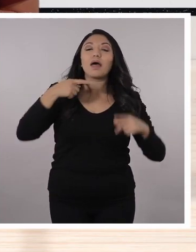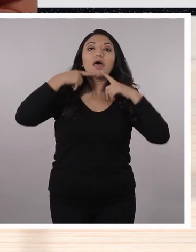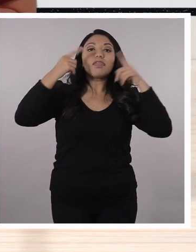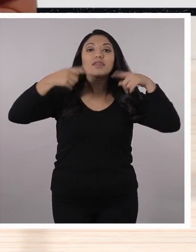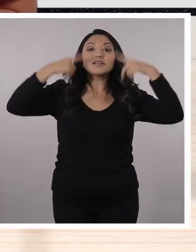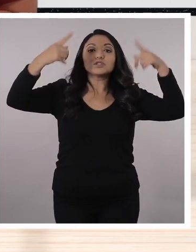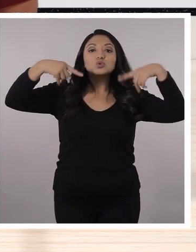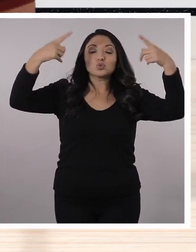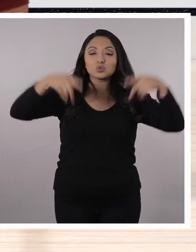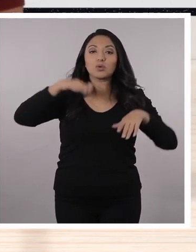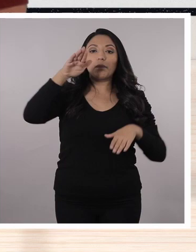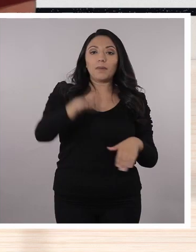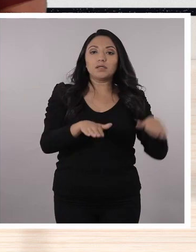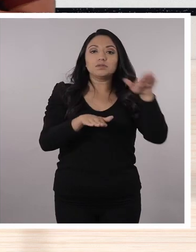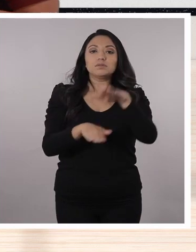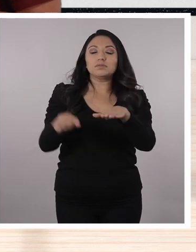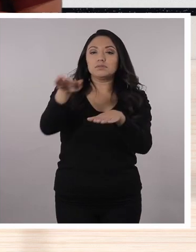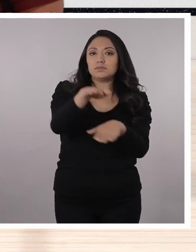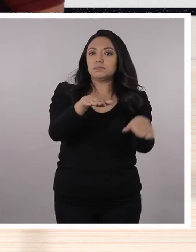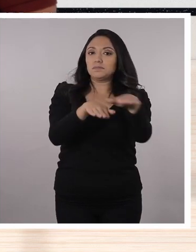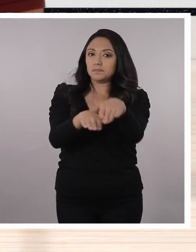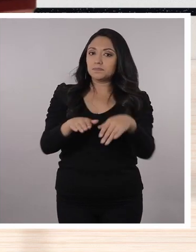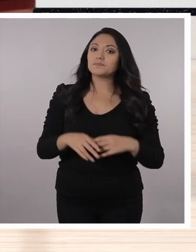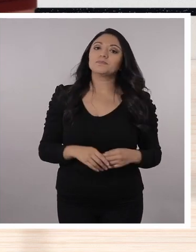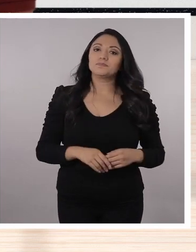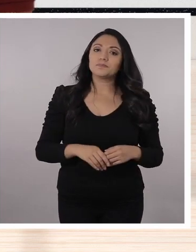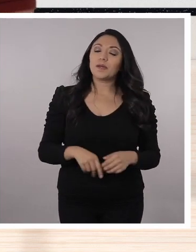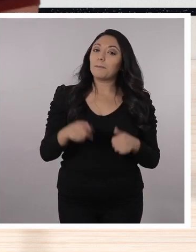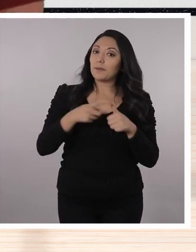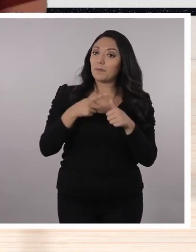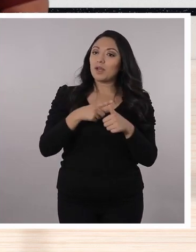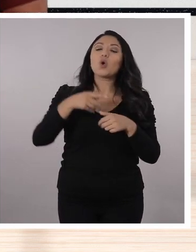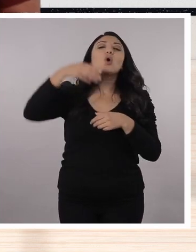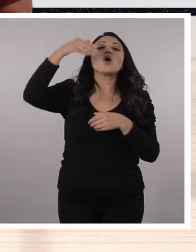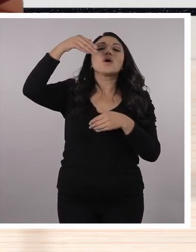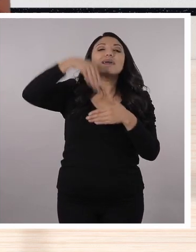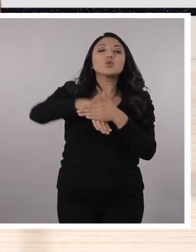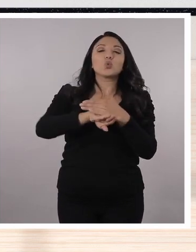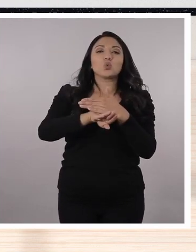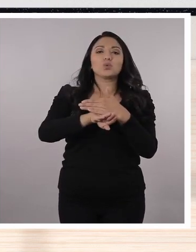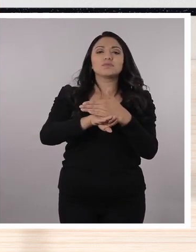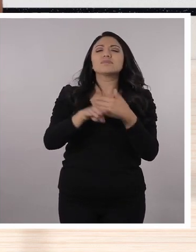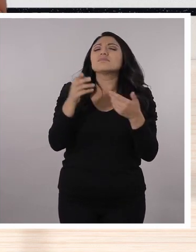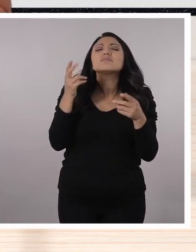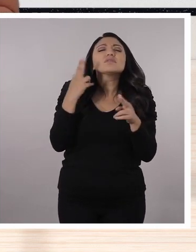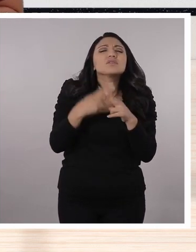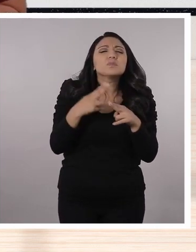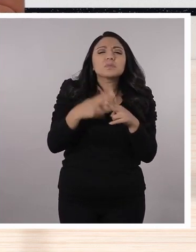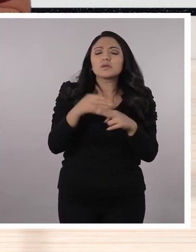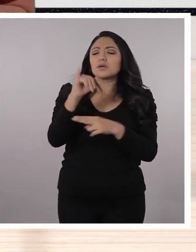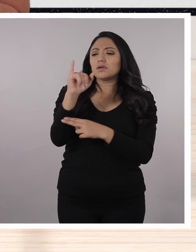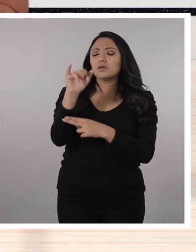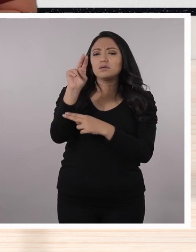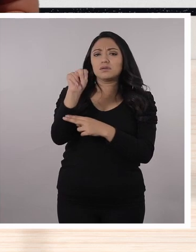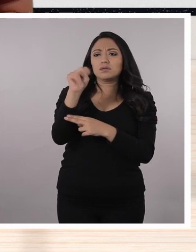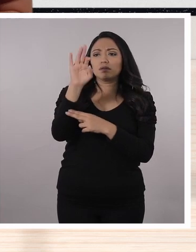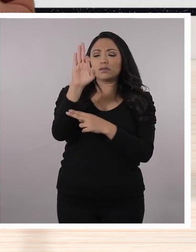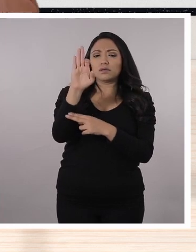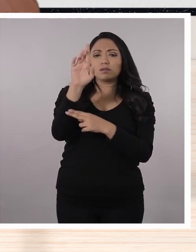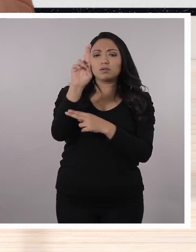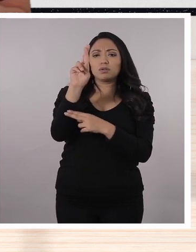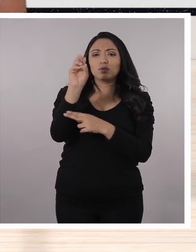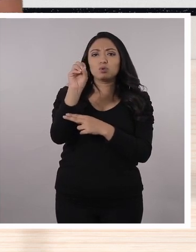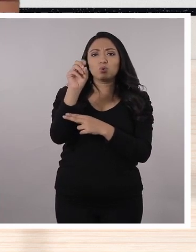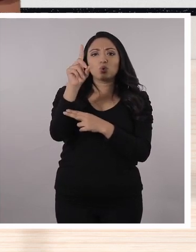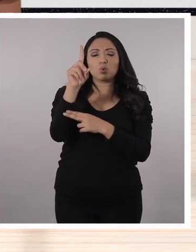discurso siguiendo estos pasos, siguiendo esta estructura. Tenemos primero la introducción. La introducción es muy sencilla porque